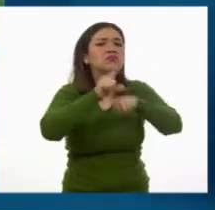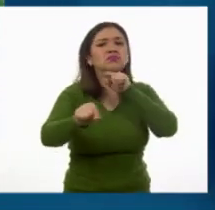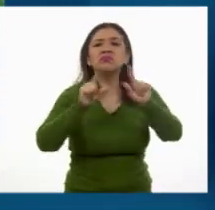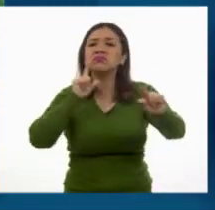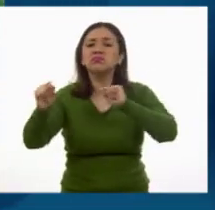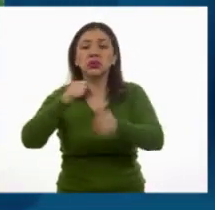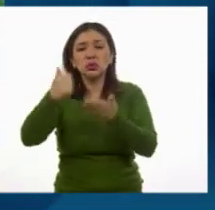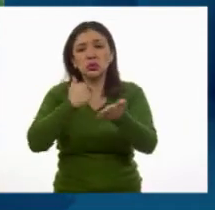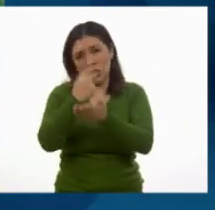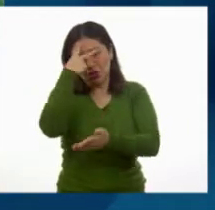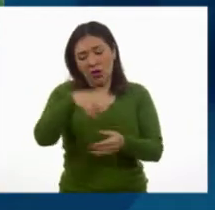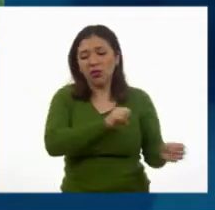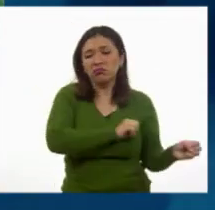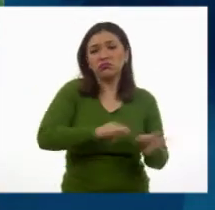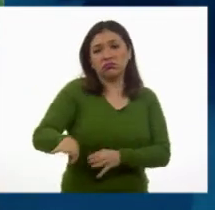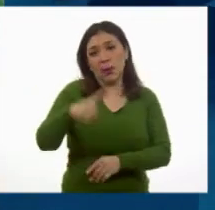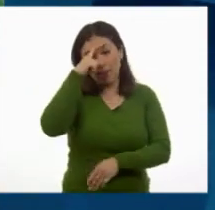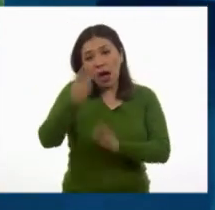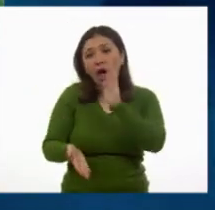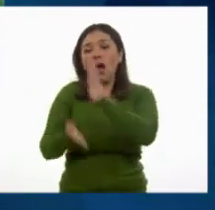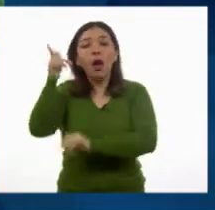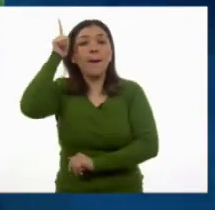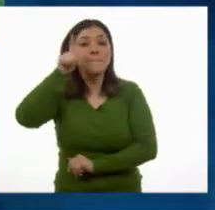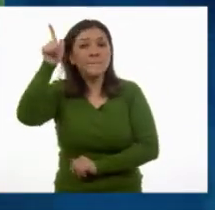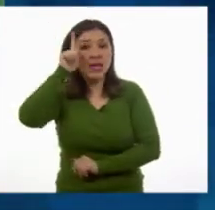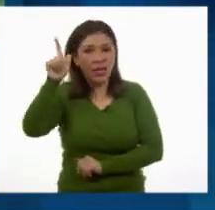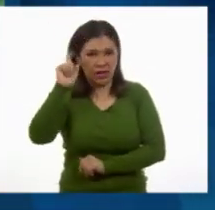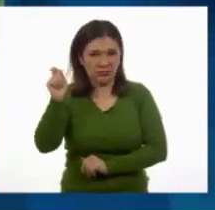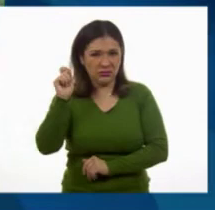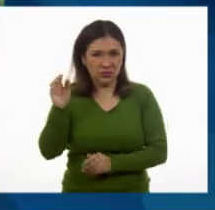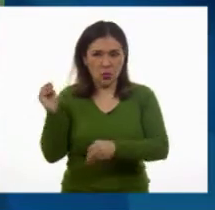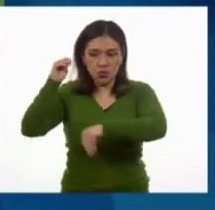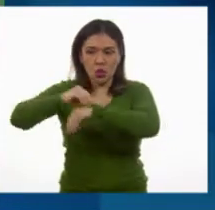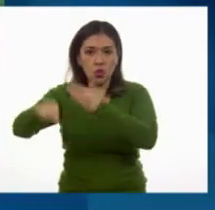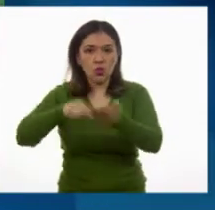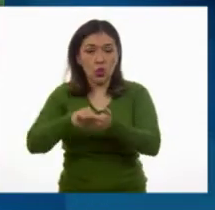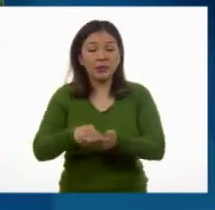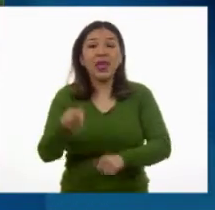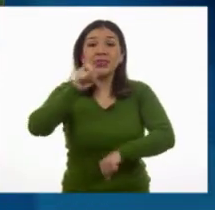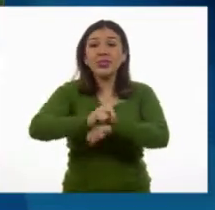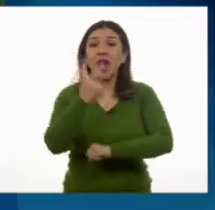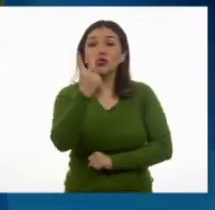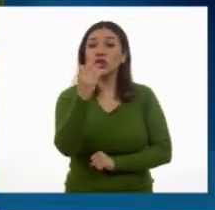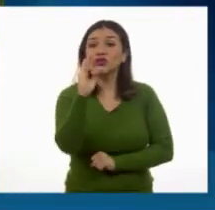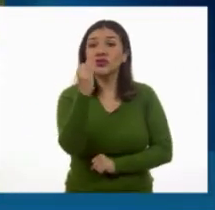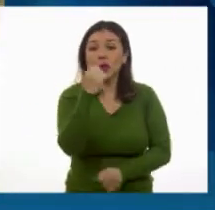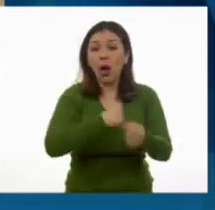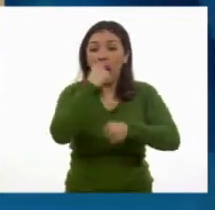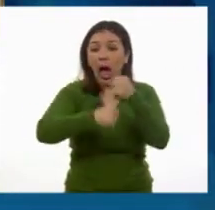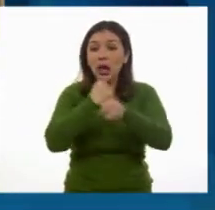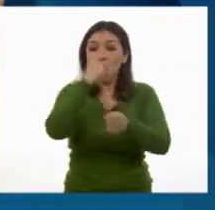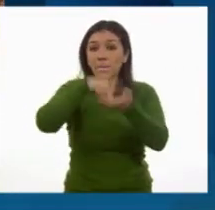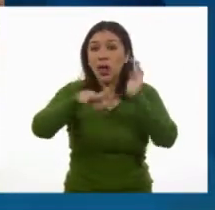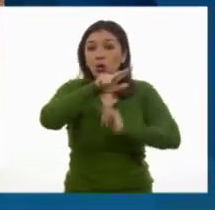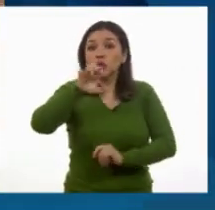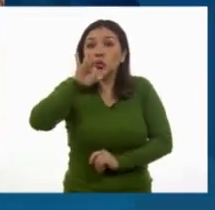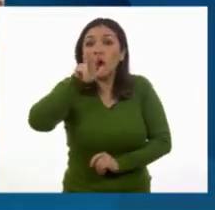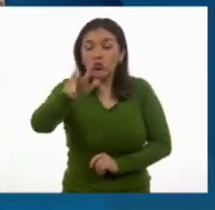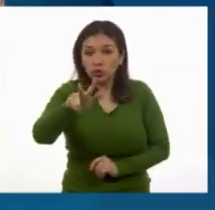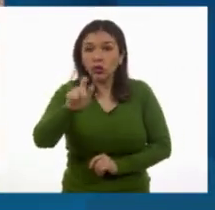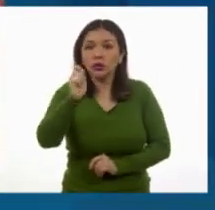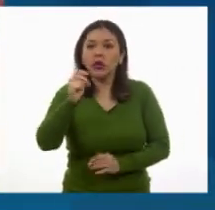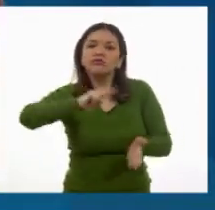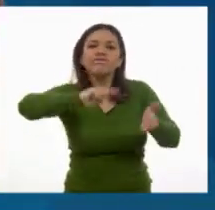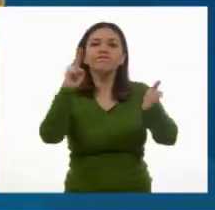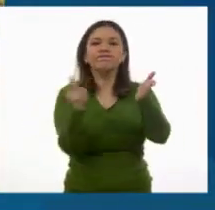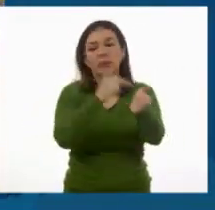de la Ciudad de México, rumbo a la Villa de Guadalupe. El 2 de febrero de 1848 se